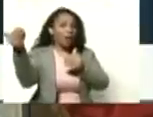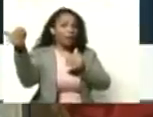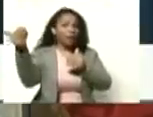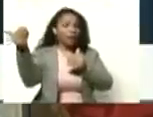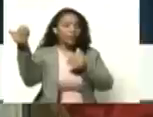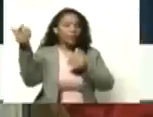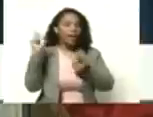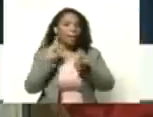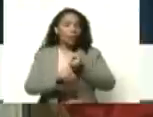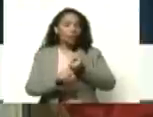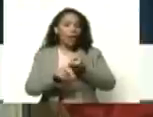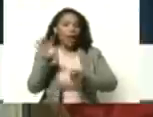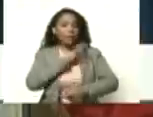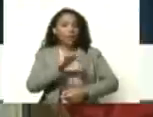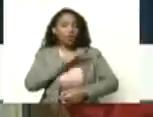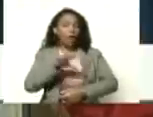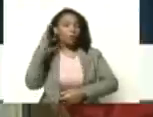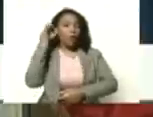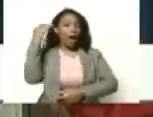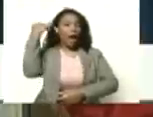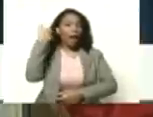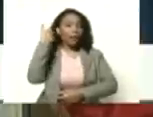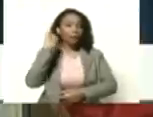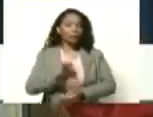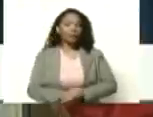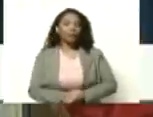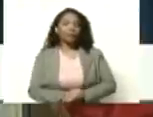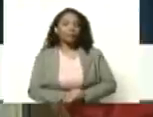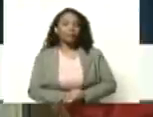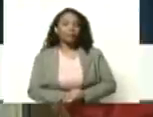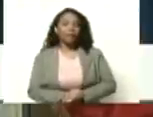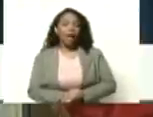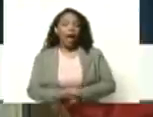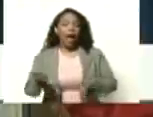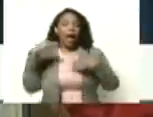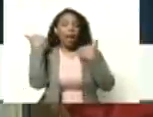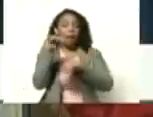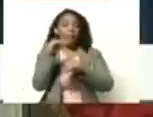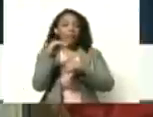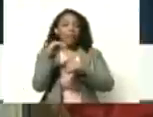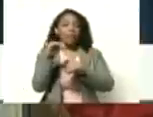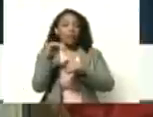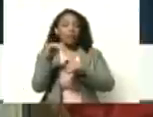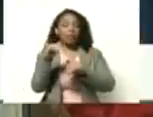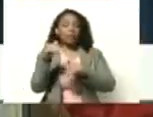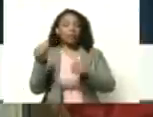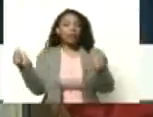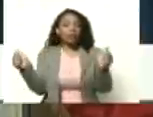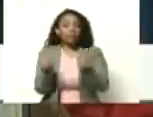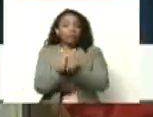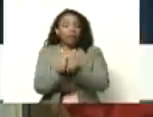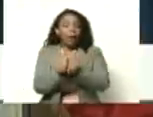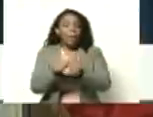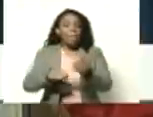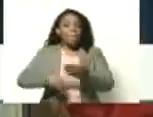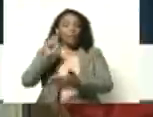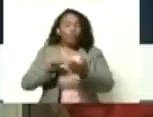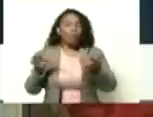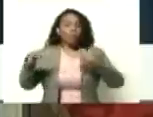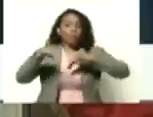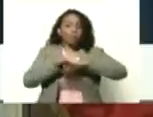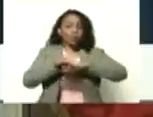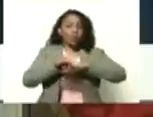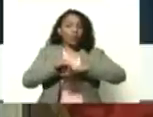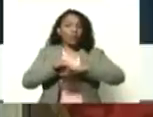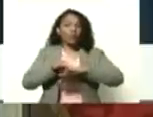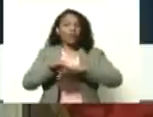que la señora malleco mare tenía al margen de su relación matrimonial con carlos lanz